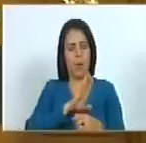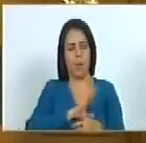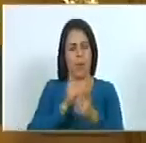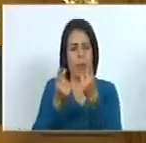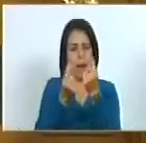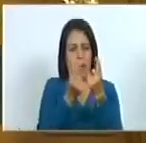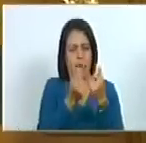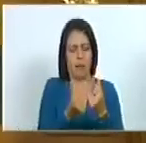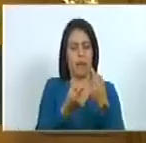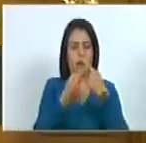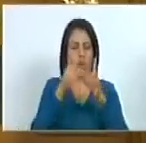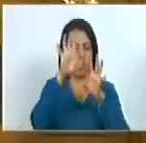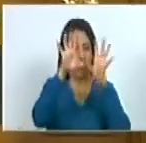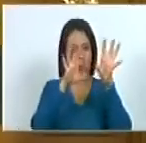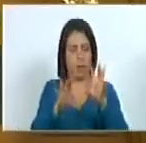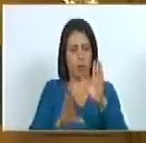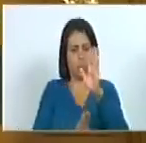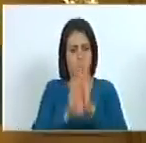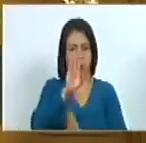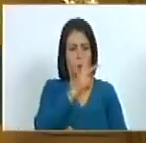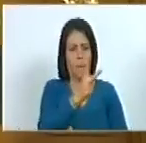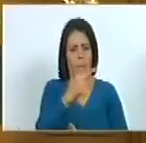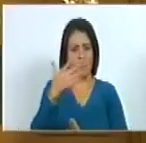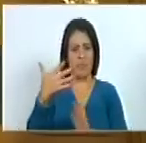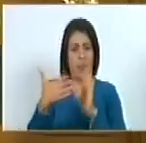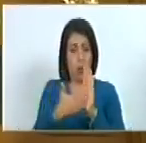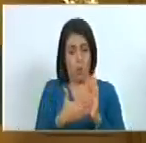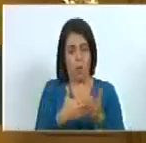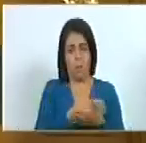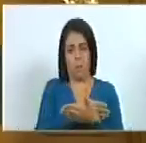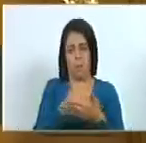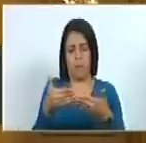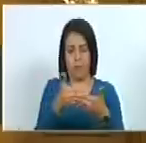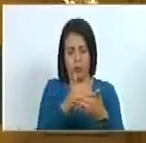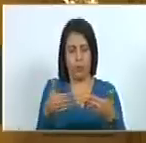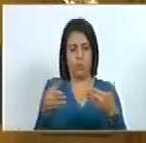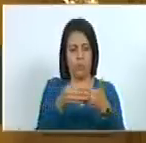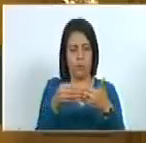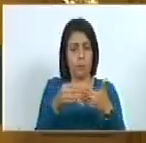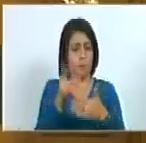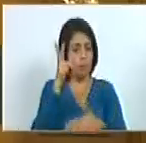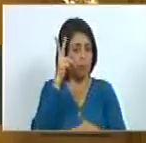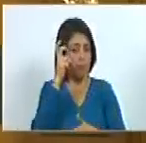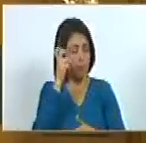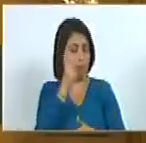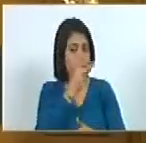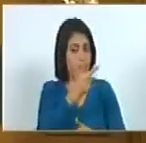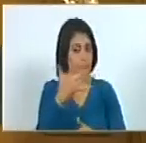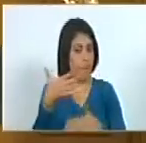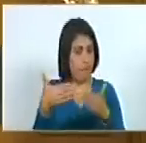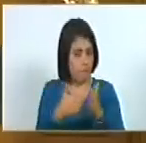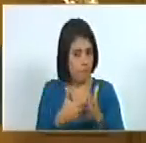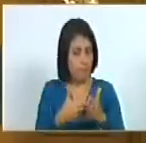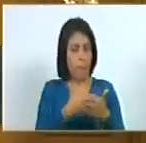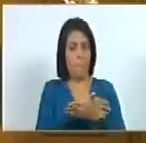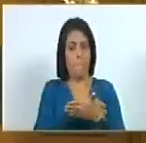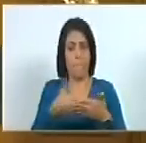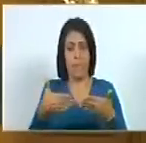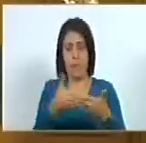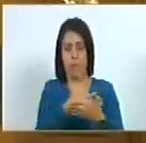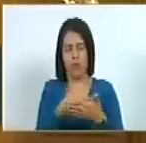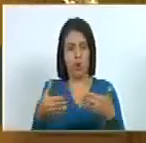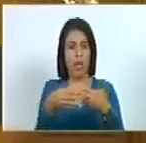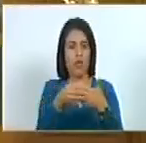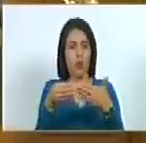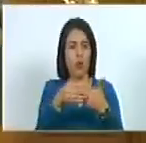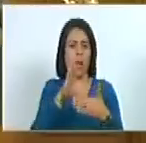en el exterior, que superan los 25 mil millones de dólares, escuchen bien, 25 mil millones de